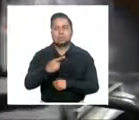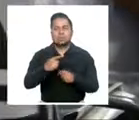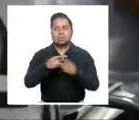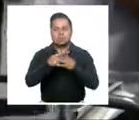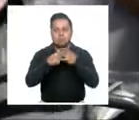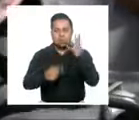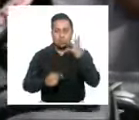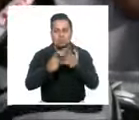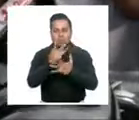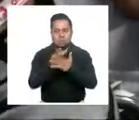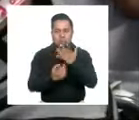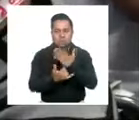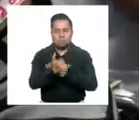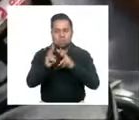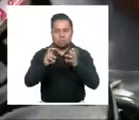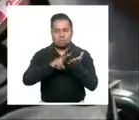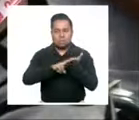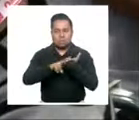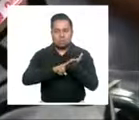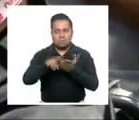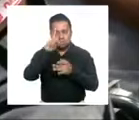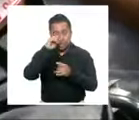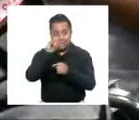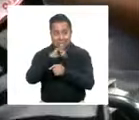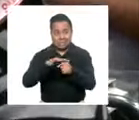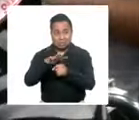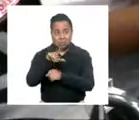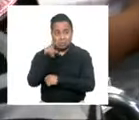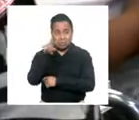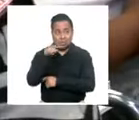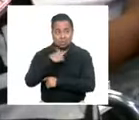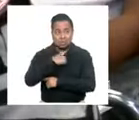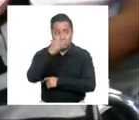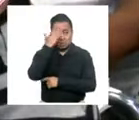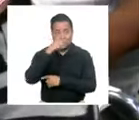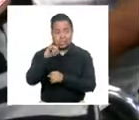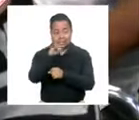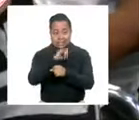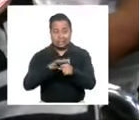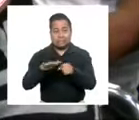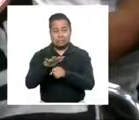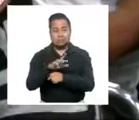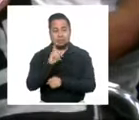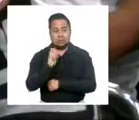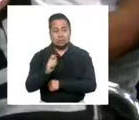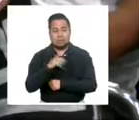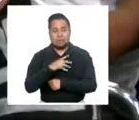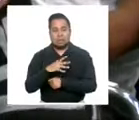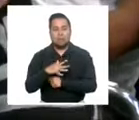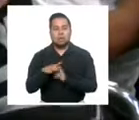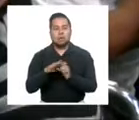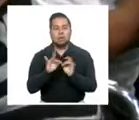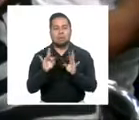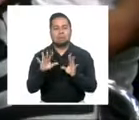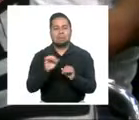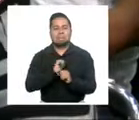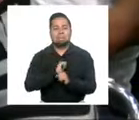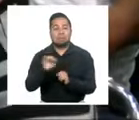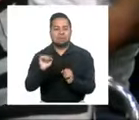4 proyectos verdes en el Istmo de Tehuantepec. Sabemos que el Istmo, pues, es prácticamente prácticamente una bomba de tiempo por toda